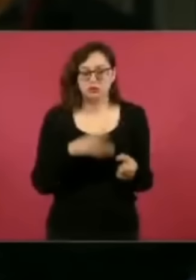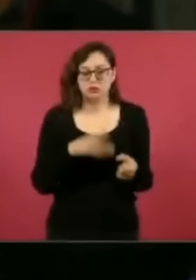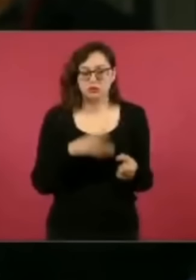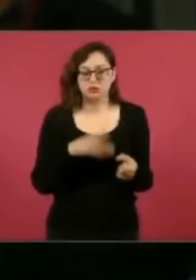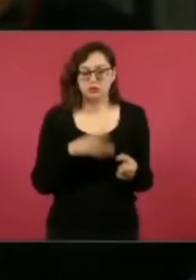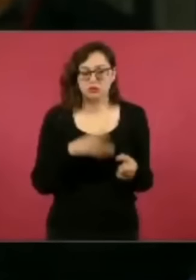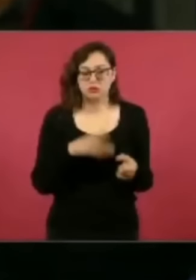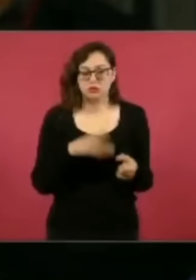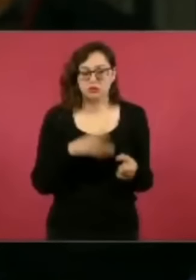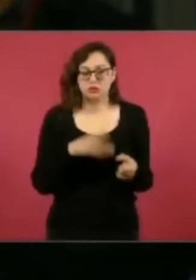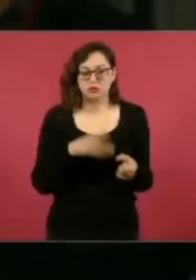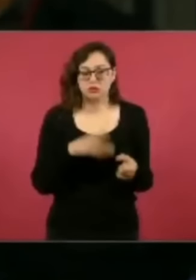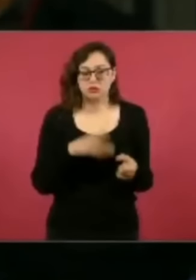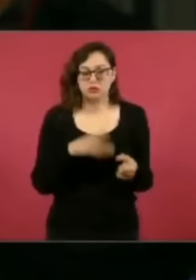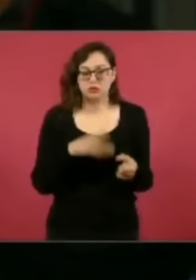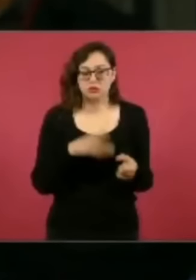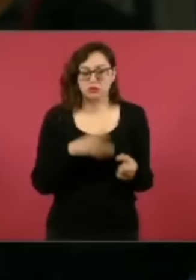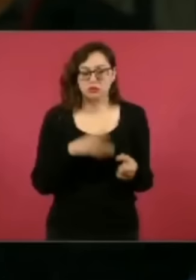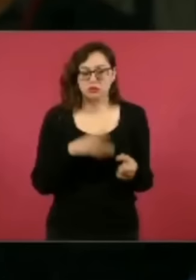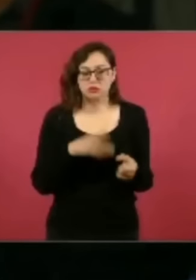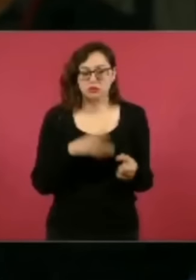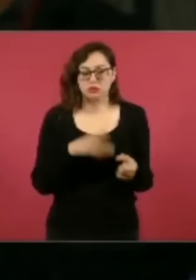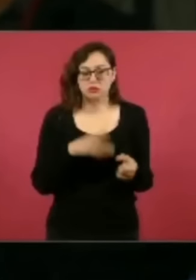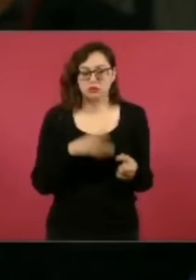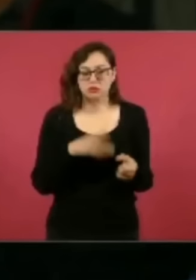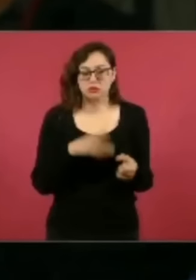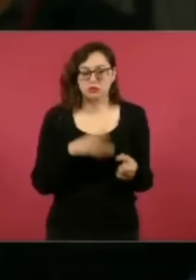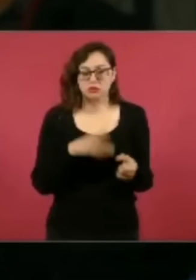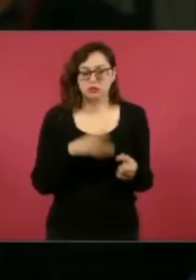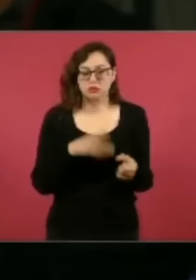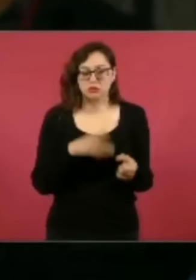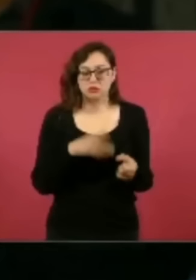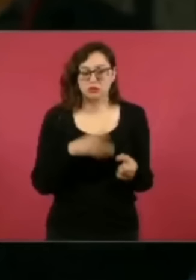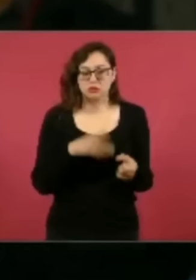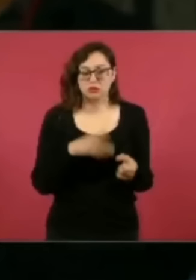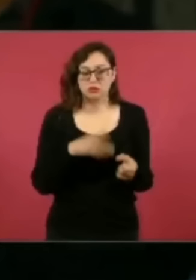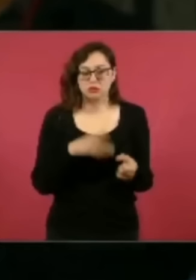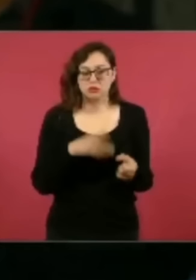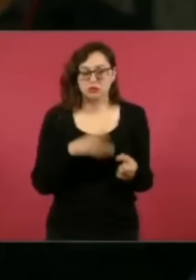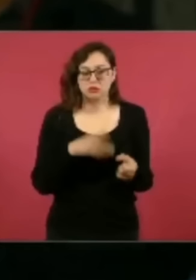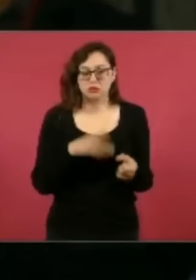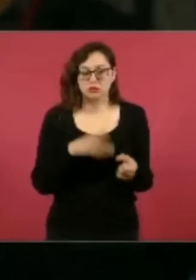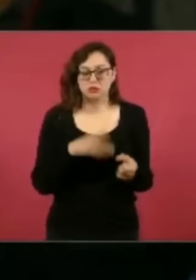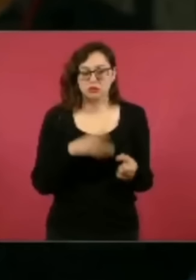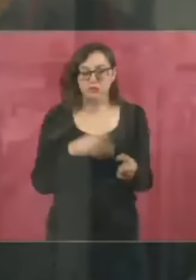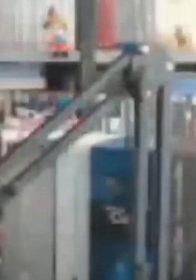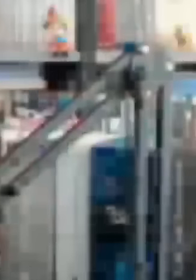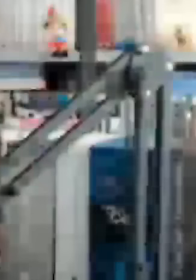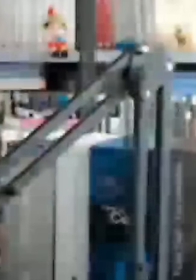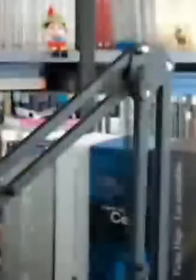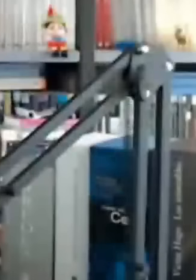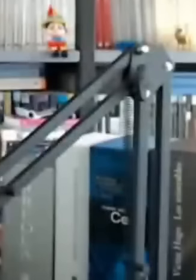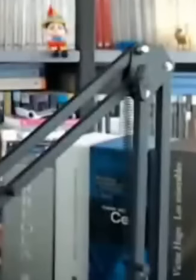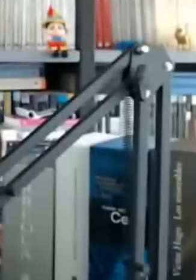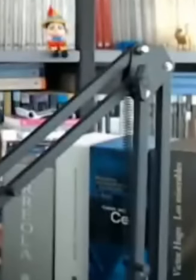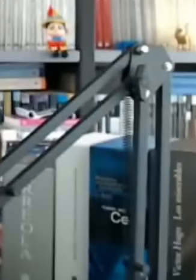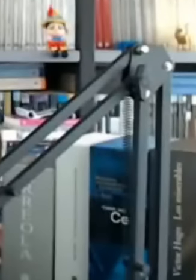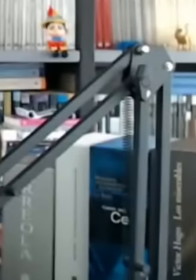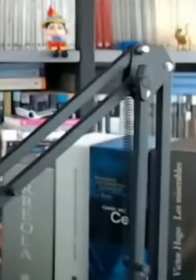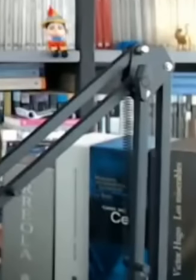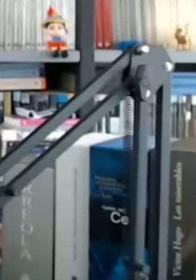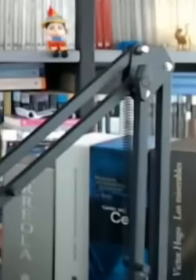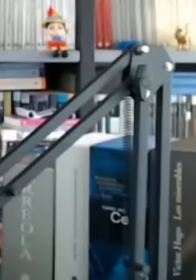se estaban solicitando reporteros y reporteras ahí en deportes, así que pudiera ir por allá, aunque